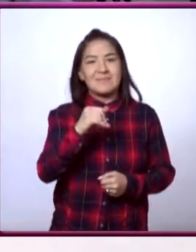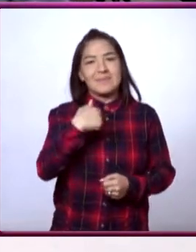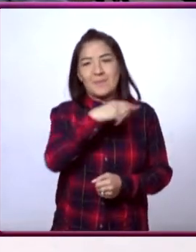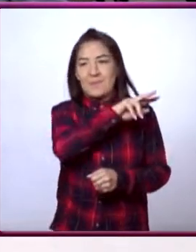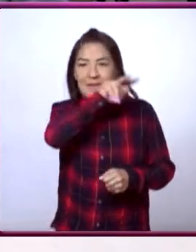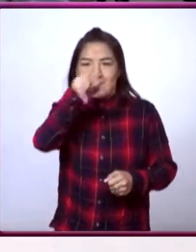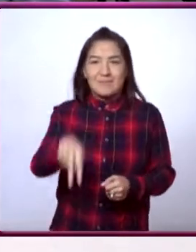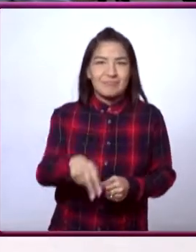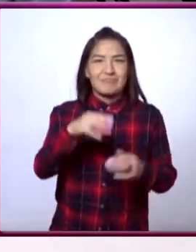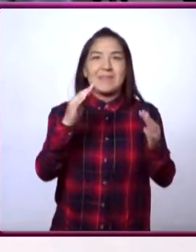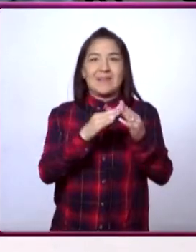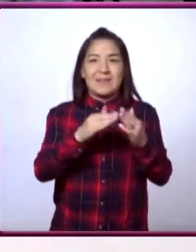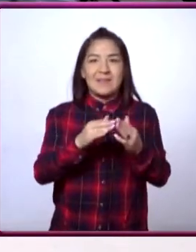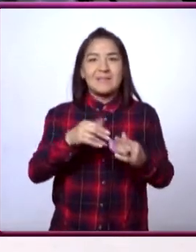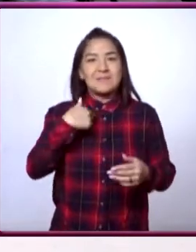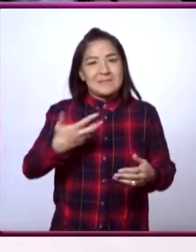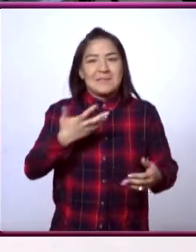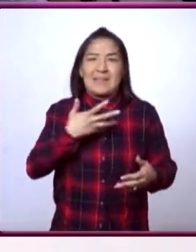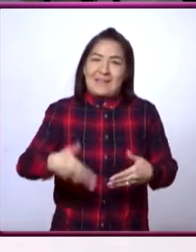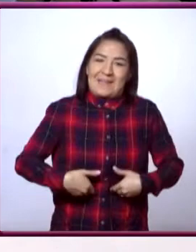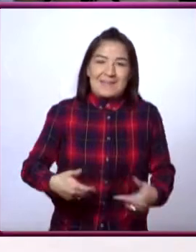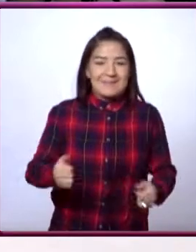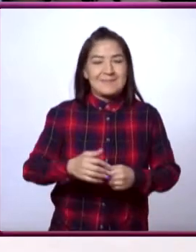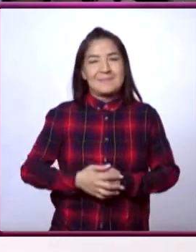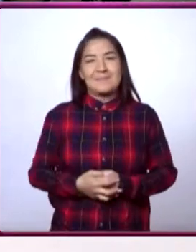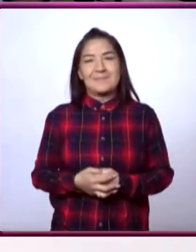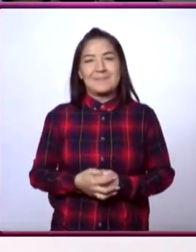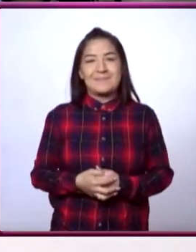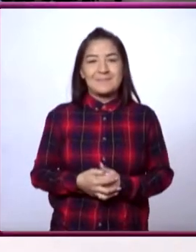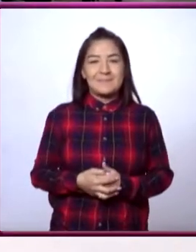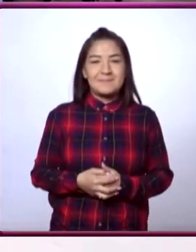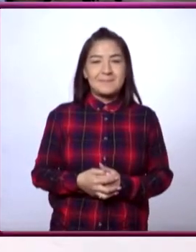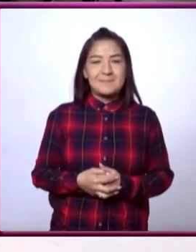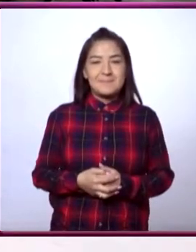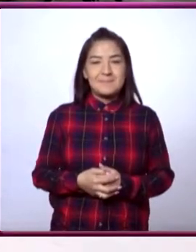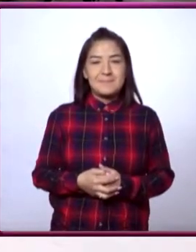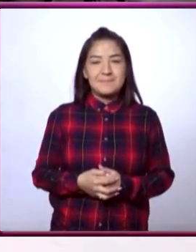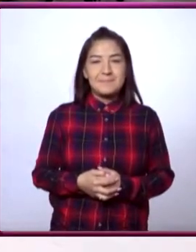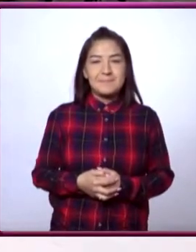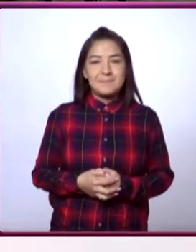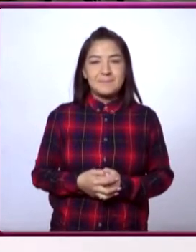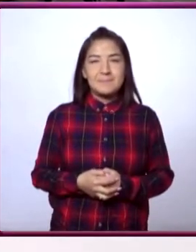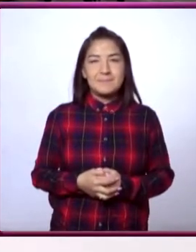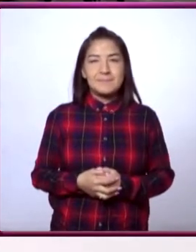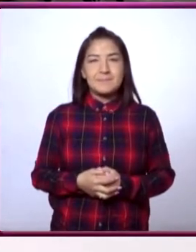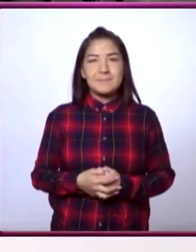para llegar hasta acá y ya Uy, necesito recargar baterías. Pasa. También yo. ¿Qué traes? Esto.